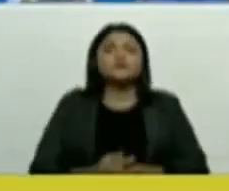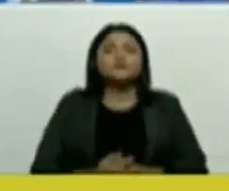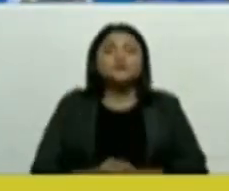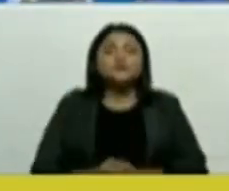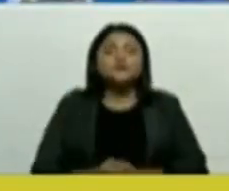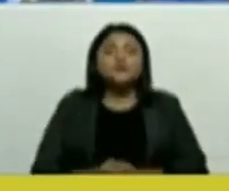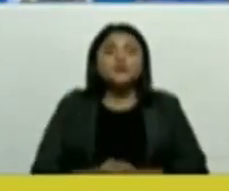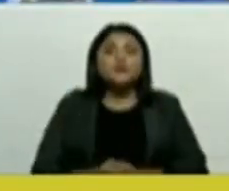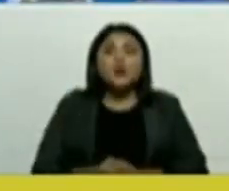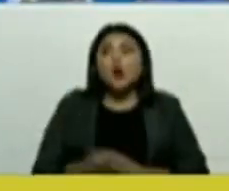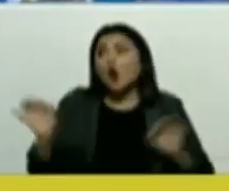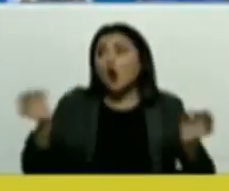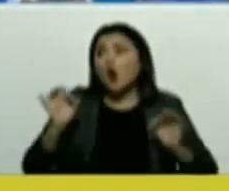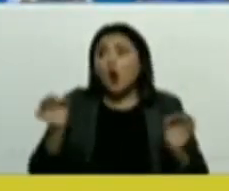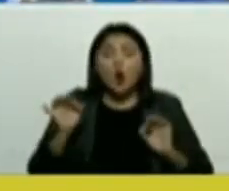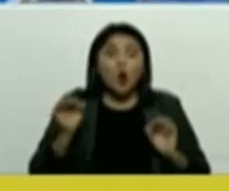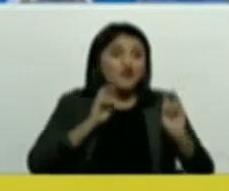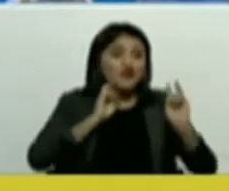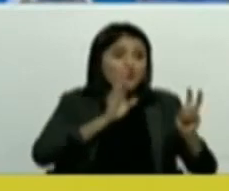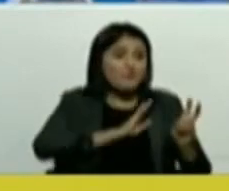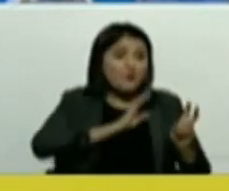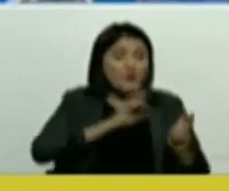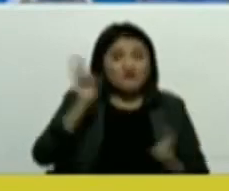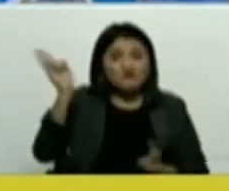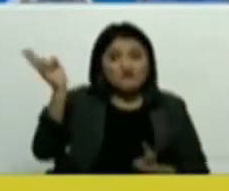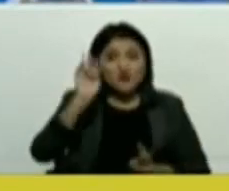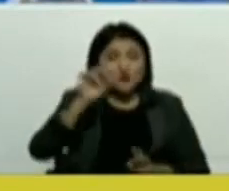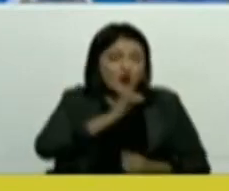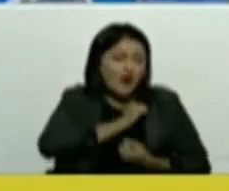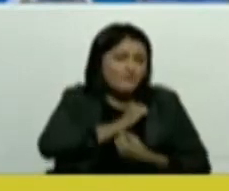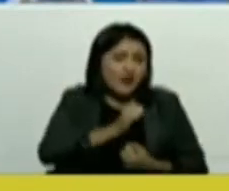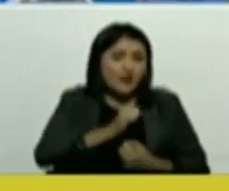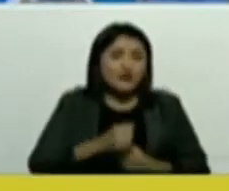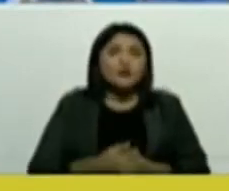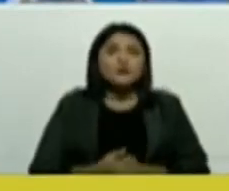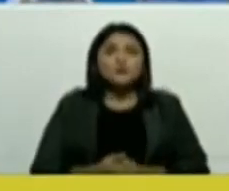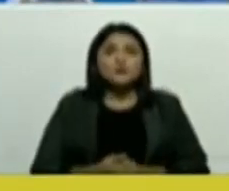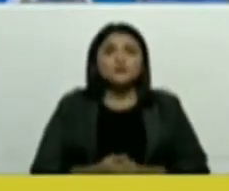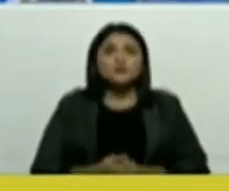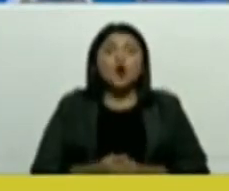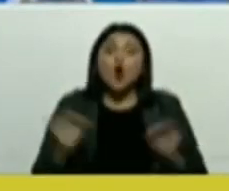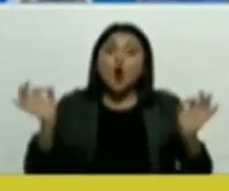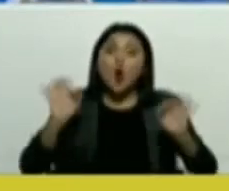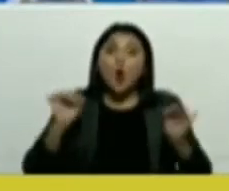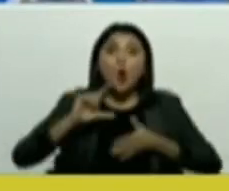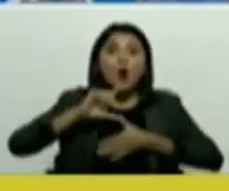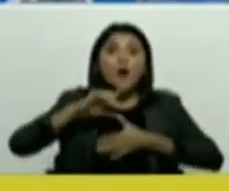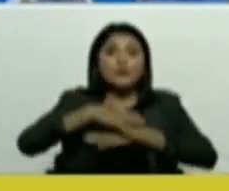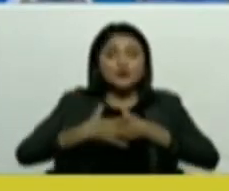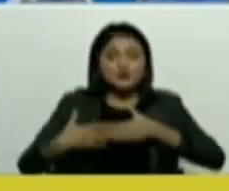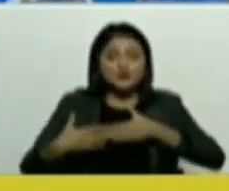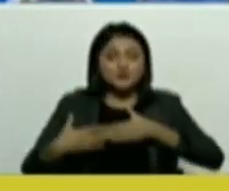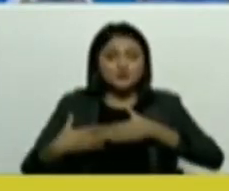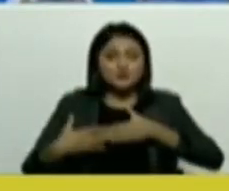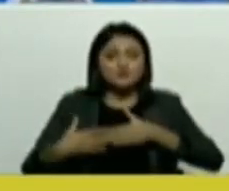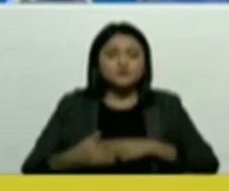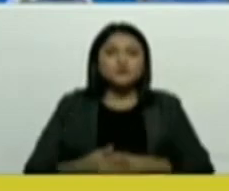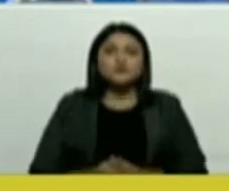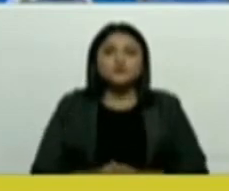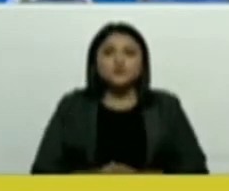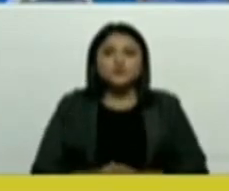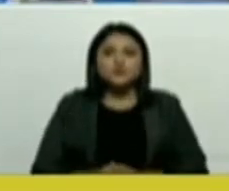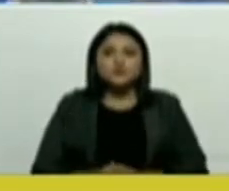beloved Venezuela, de intrometerse en los asuntos de su amada Venezuela, and our America, y de